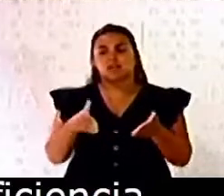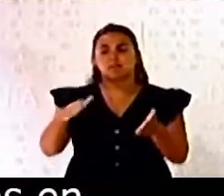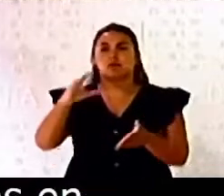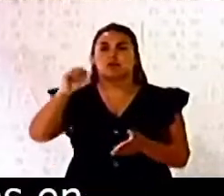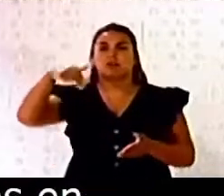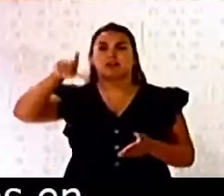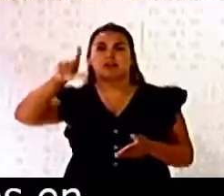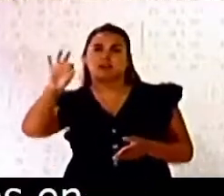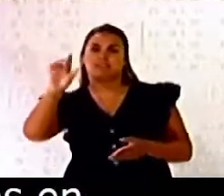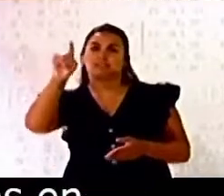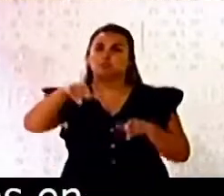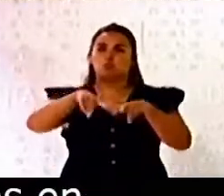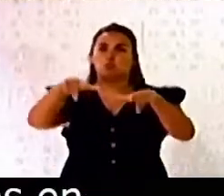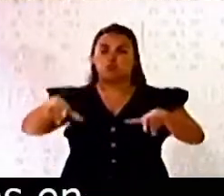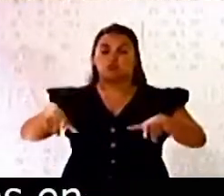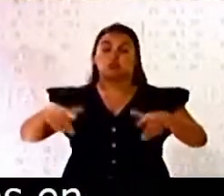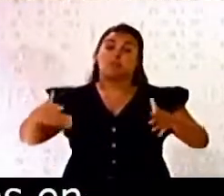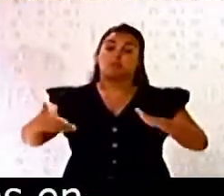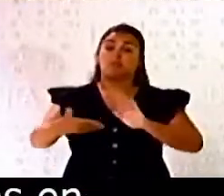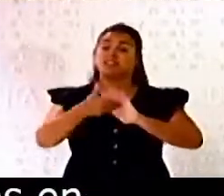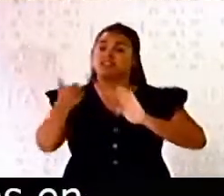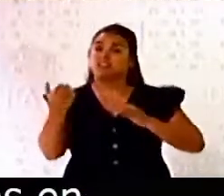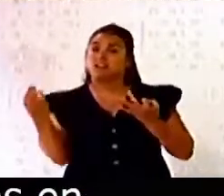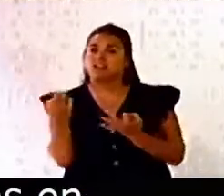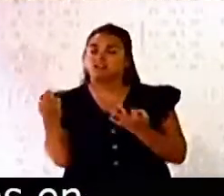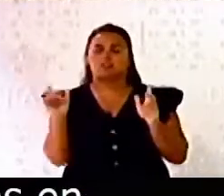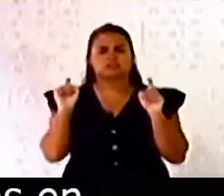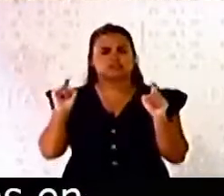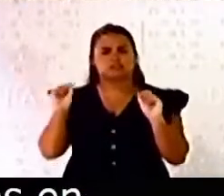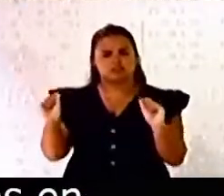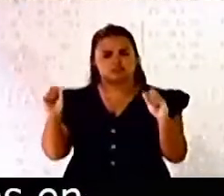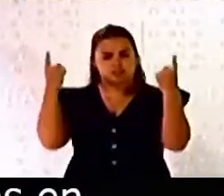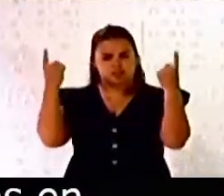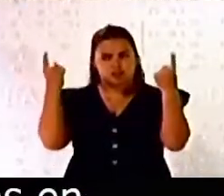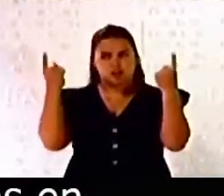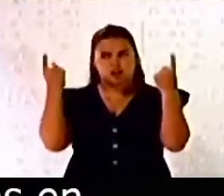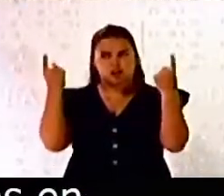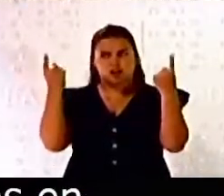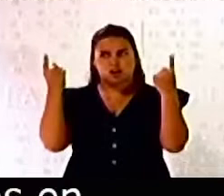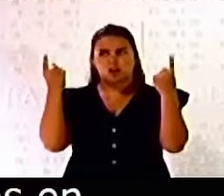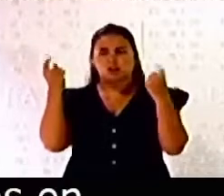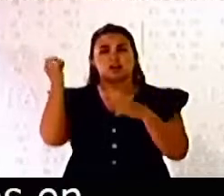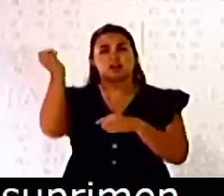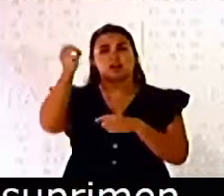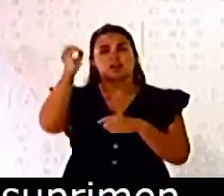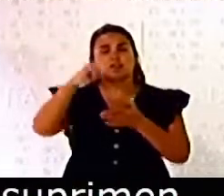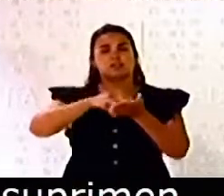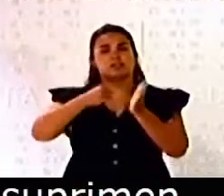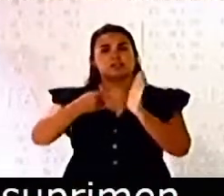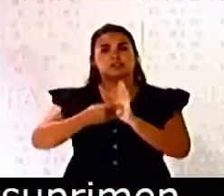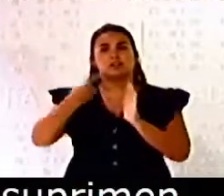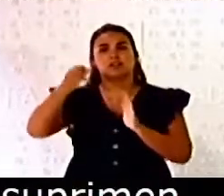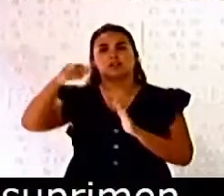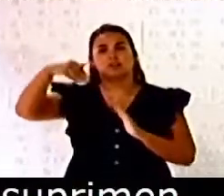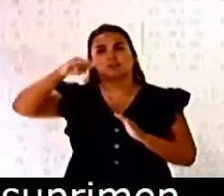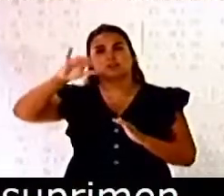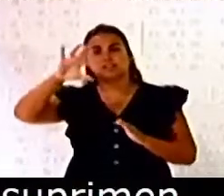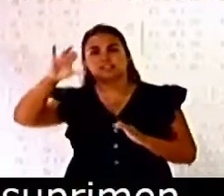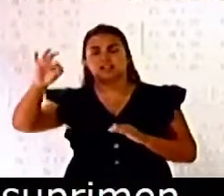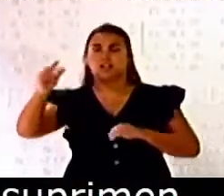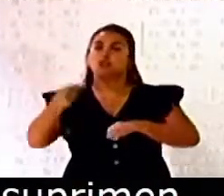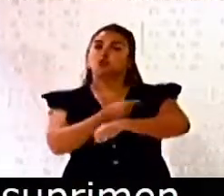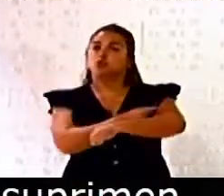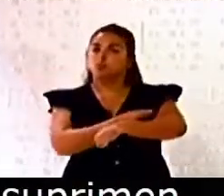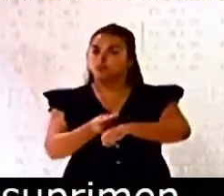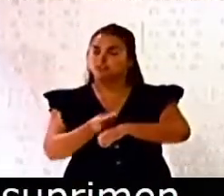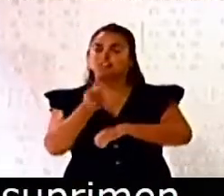Puertos. Se suprimen, por otro lado, las enseñanzas oficiales, grado de Ingeniería en Geomática y Topografía,